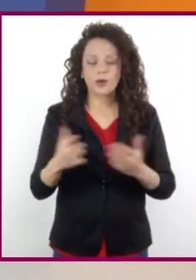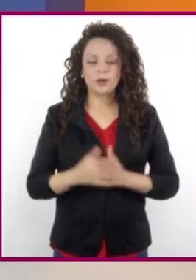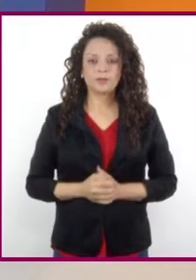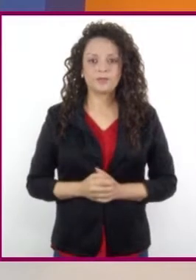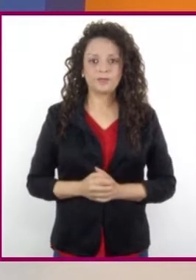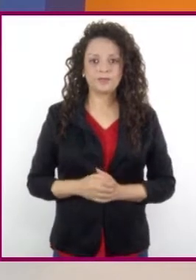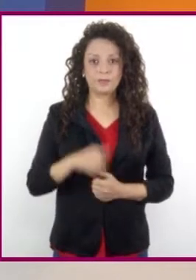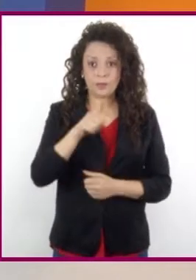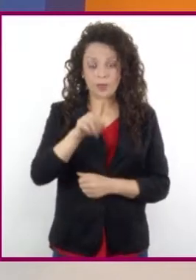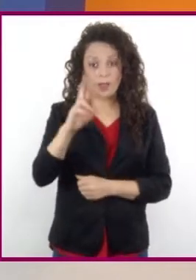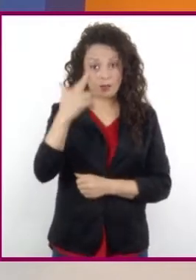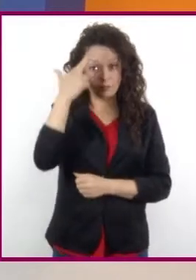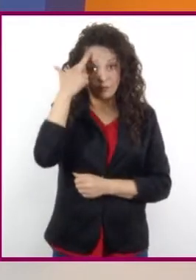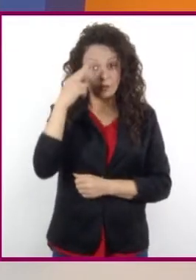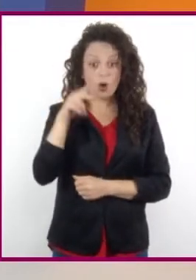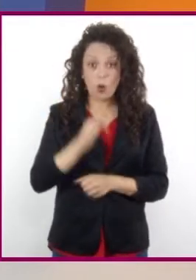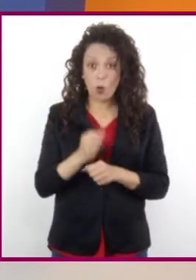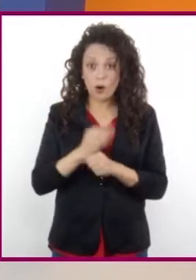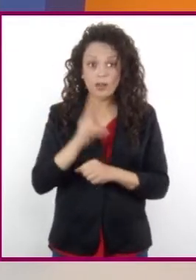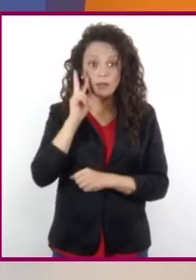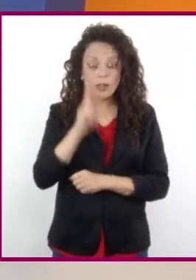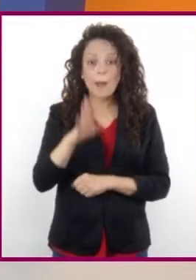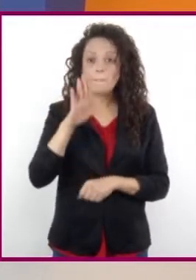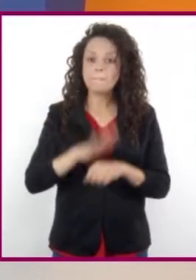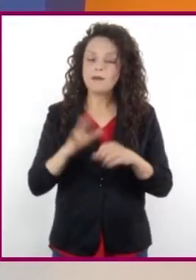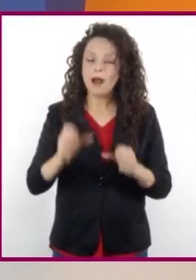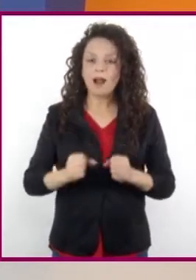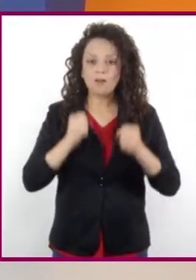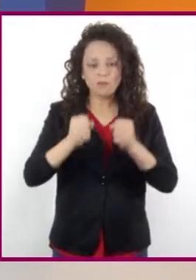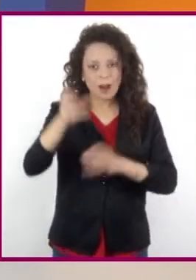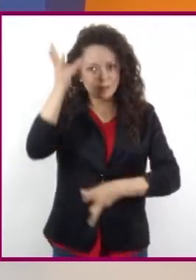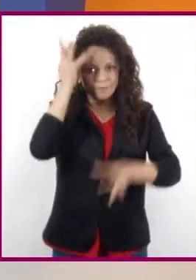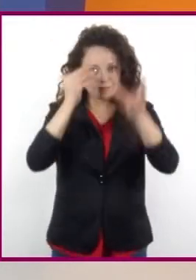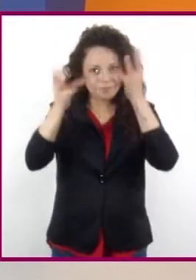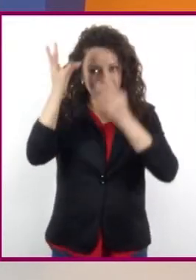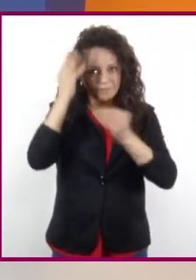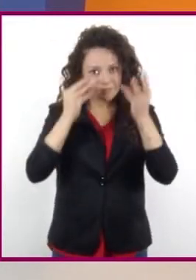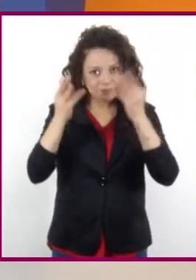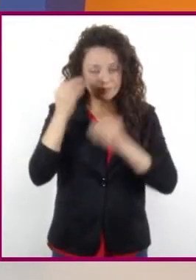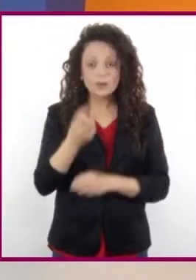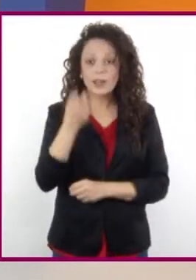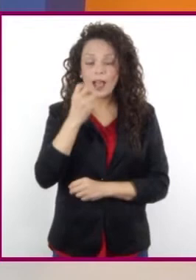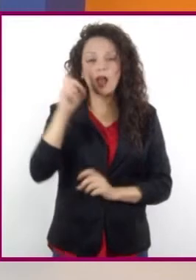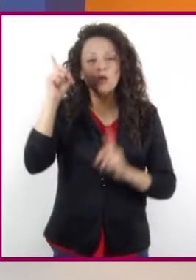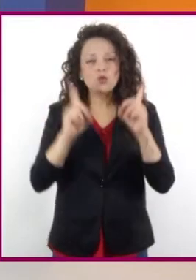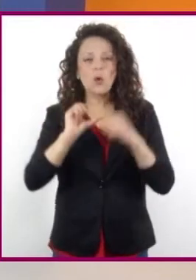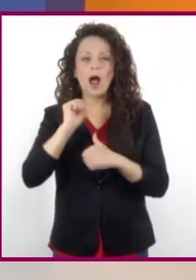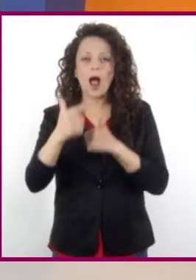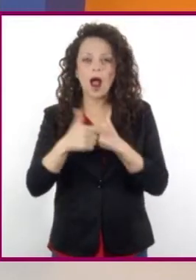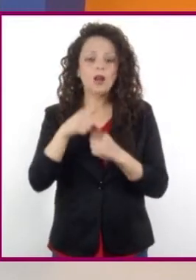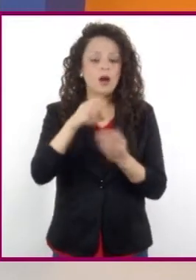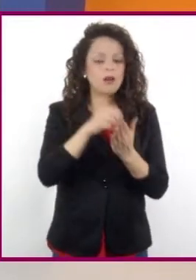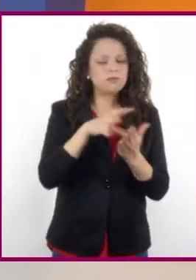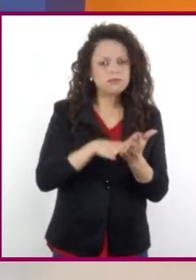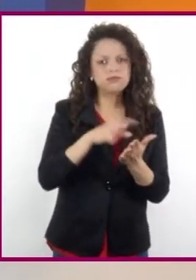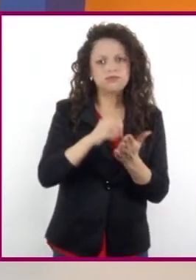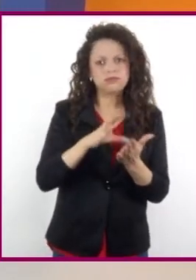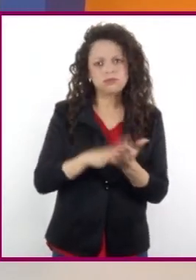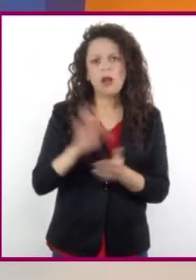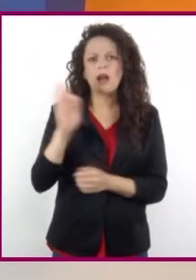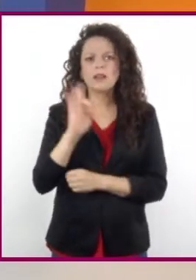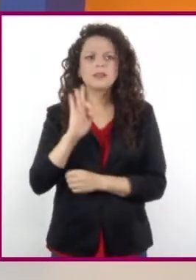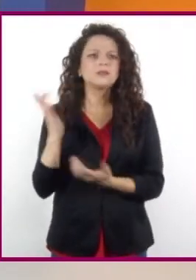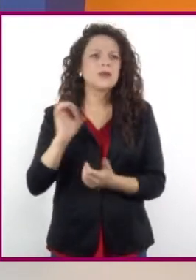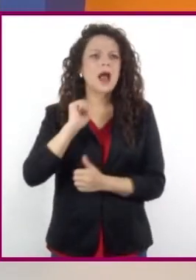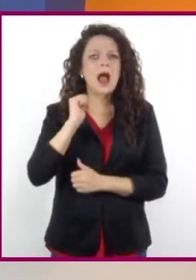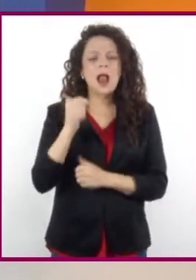que vean es para reforzar su conocimiento, así que les recomiendo llevar un registro de las dudas, inquietudes o dificultades que surjan